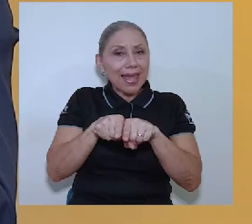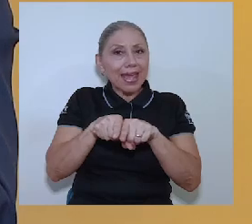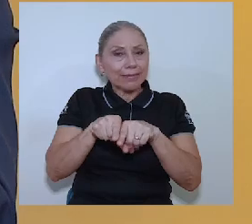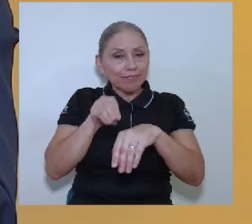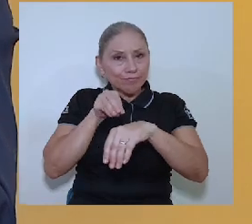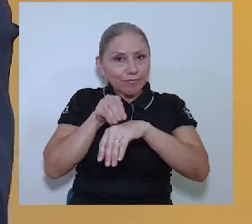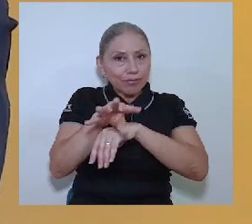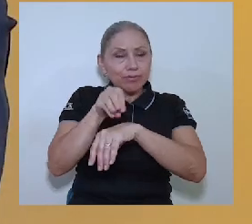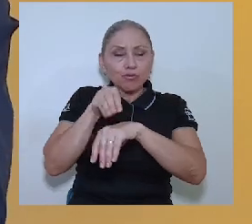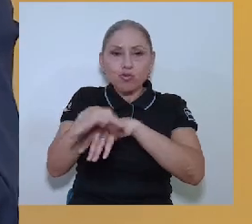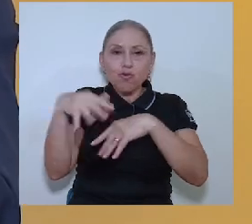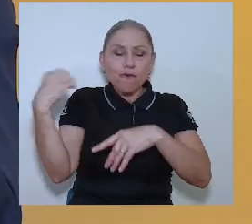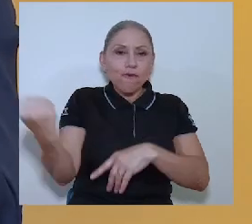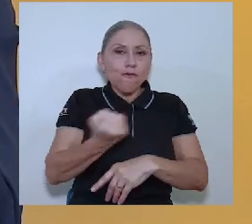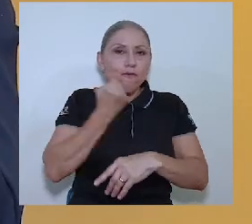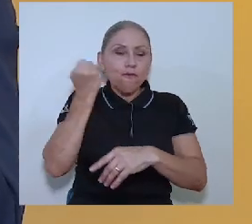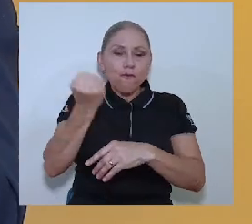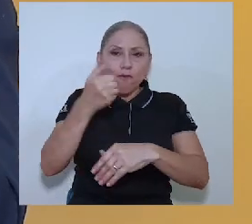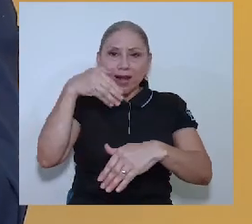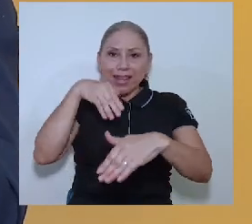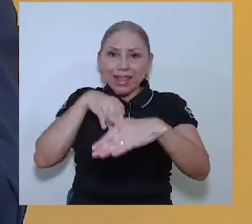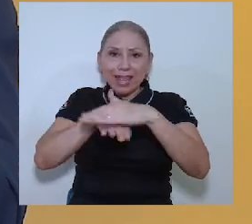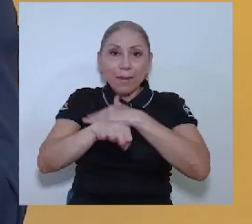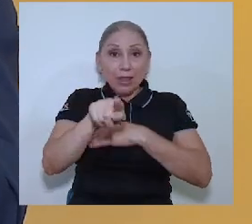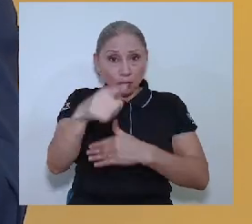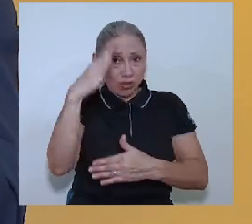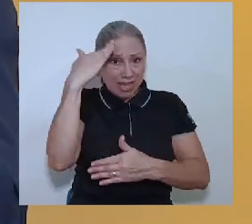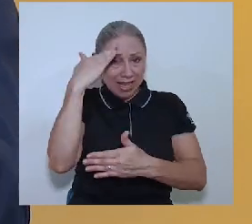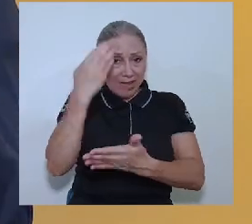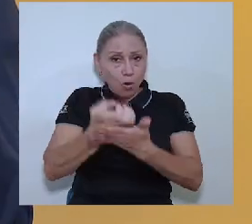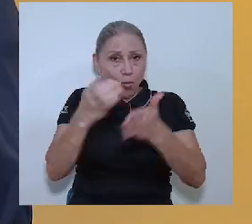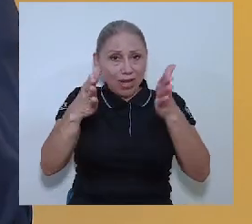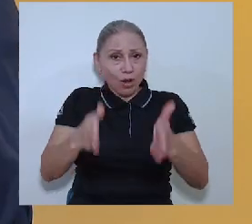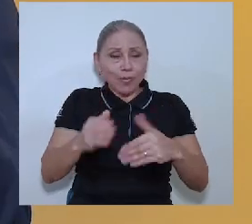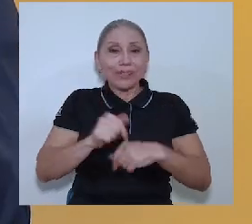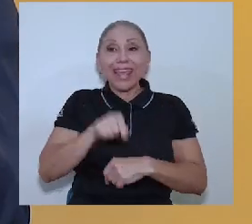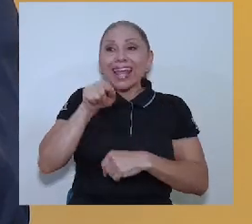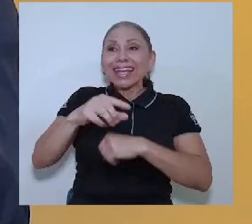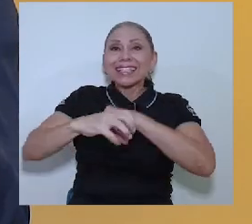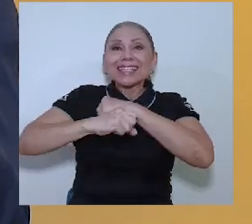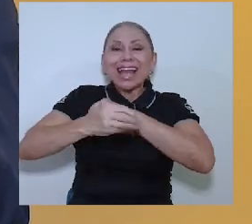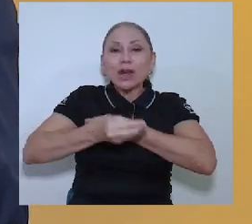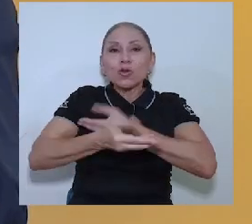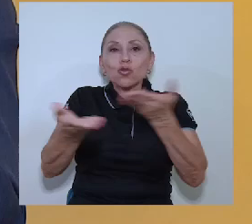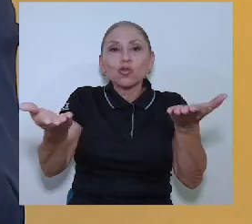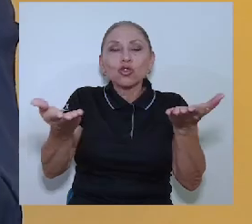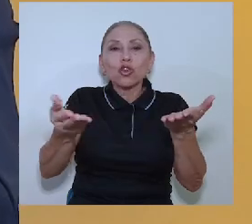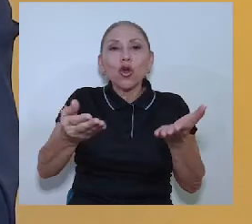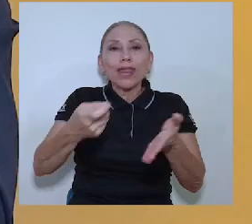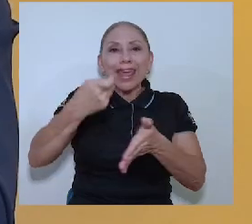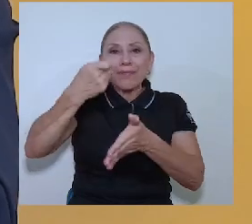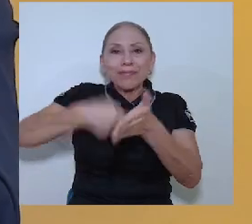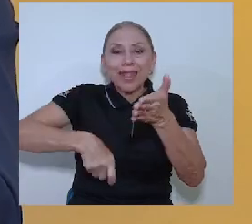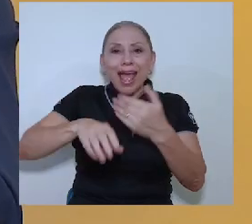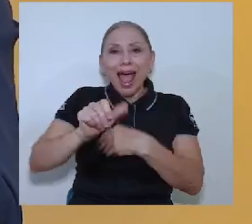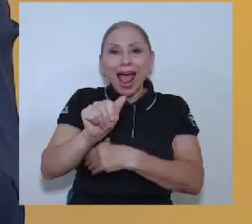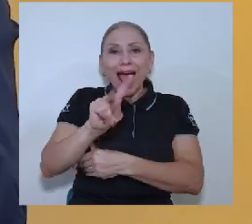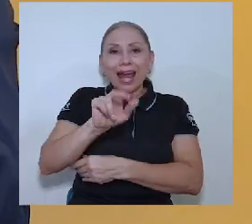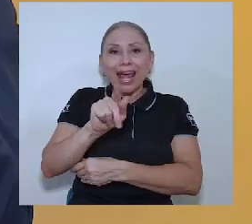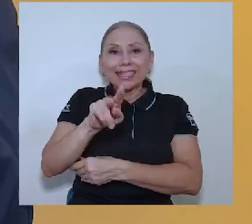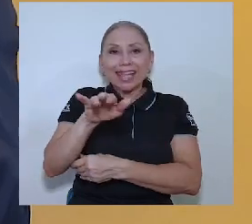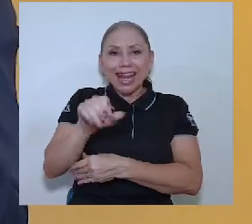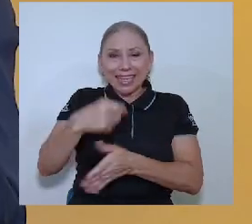muy, muy grande internamente, y usted como economista lo sabe, es ese anuncio de unos aranceles totalmente